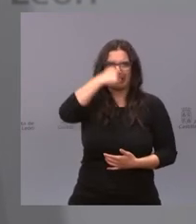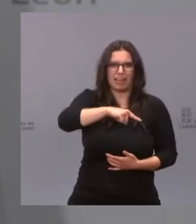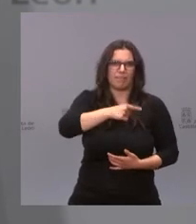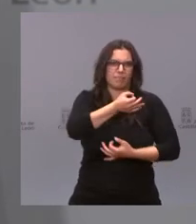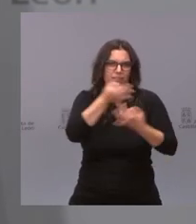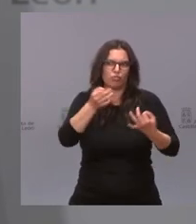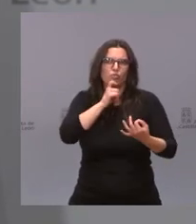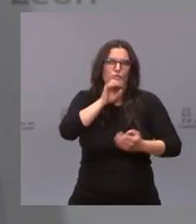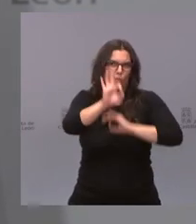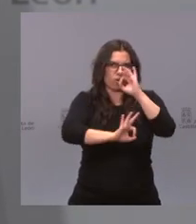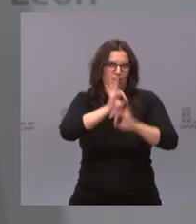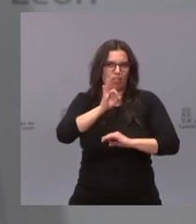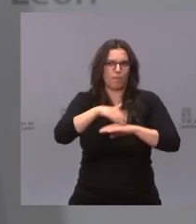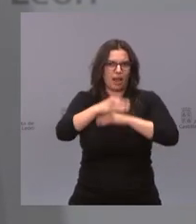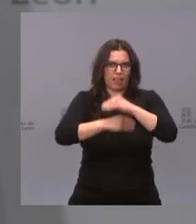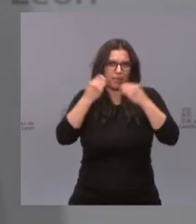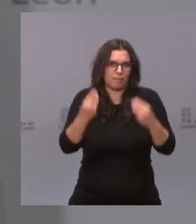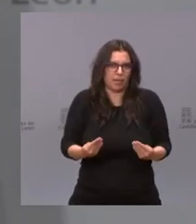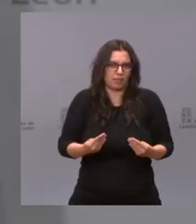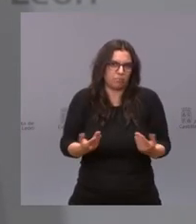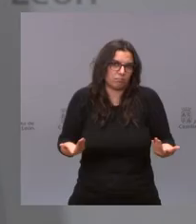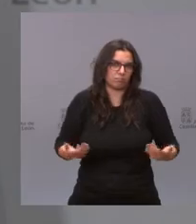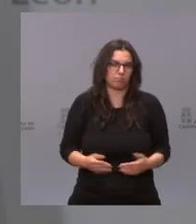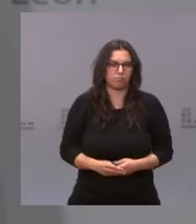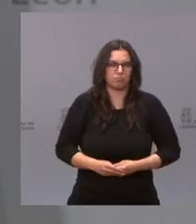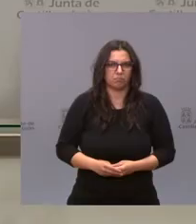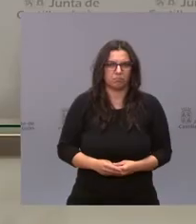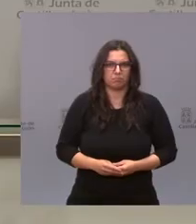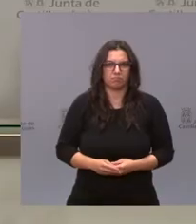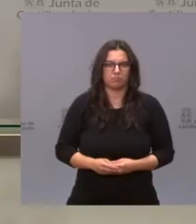cómo se pueden hacer bien las cosas y cómo se pueden hacer mal también.